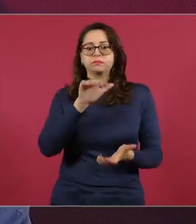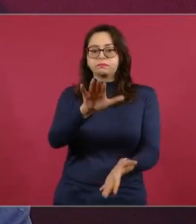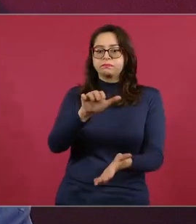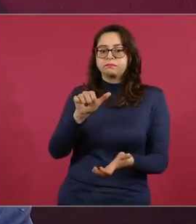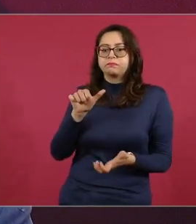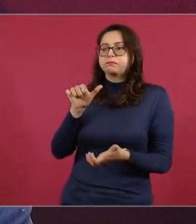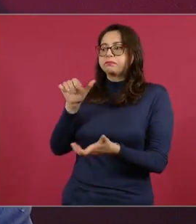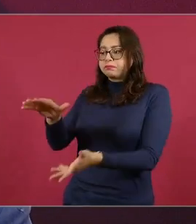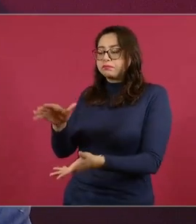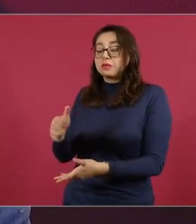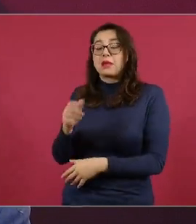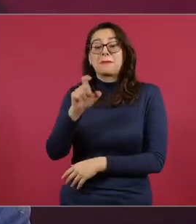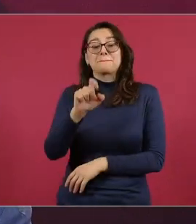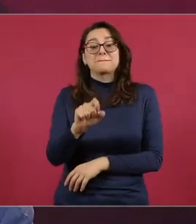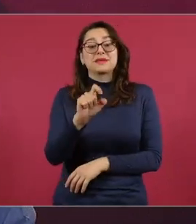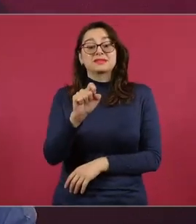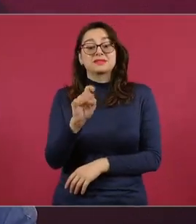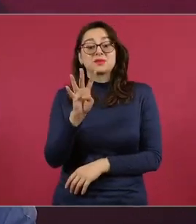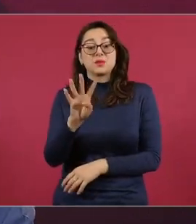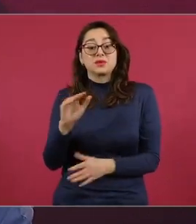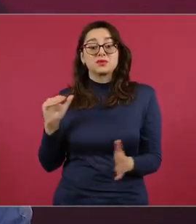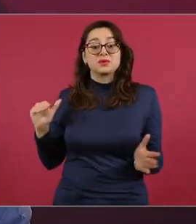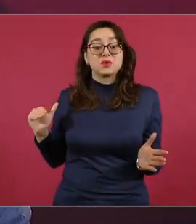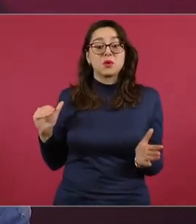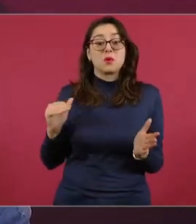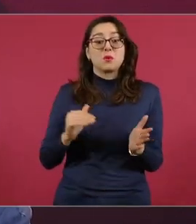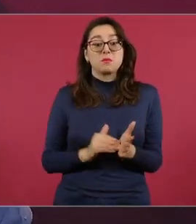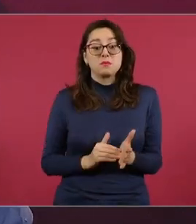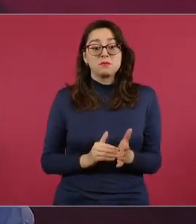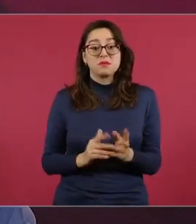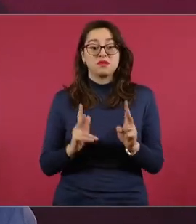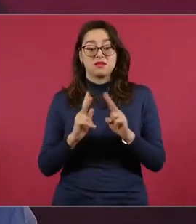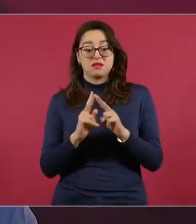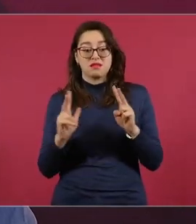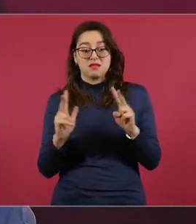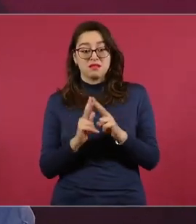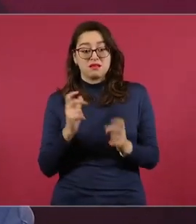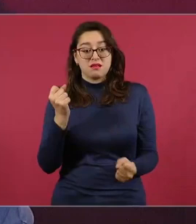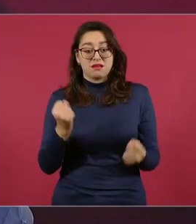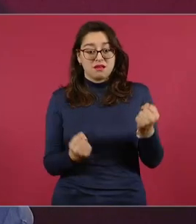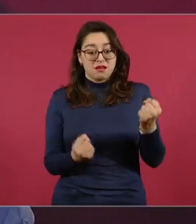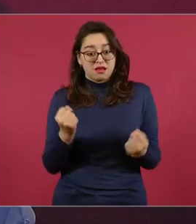requirieron de más de 24 mil unidades móviles, esto